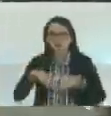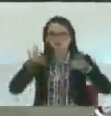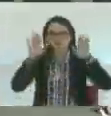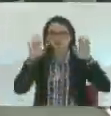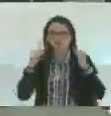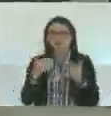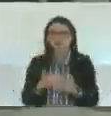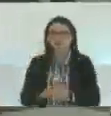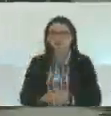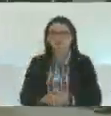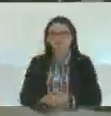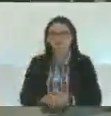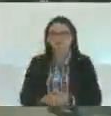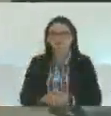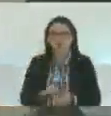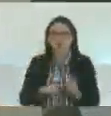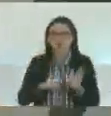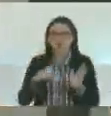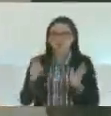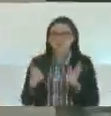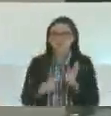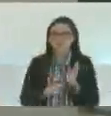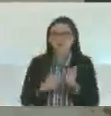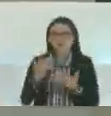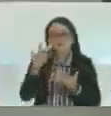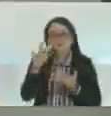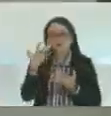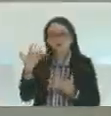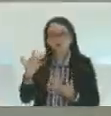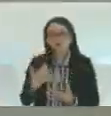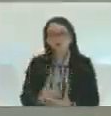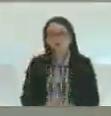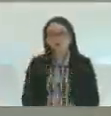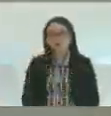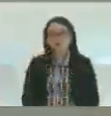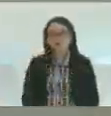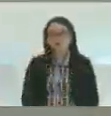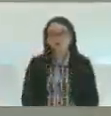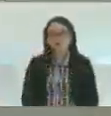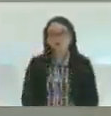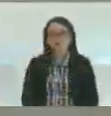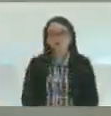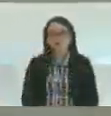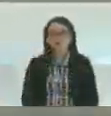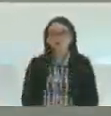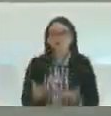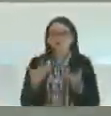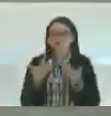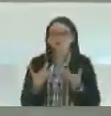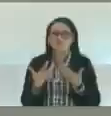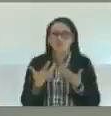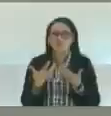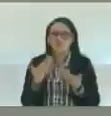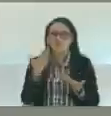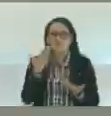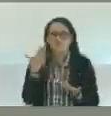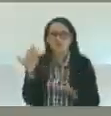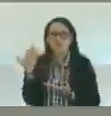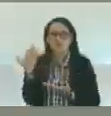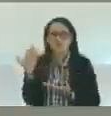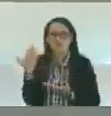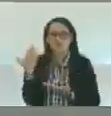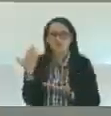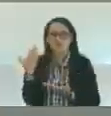Vamos a captarla completa para que se pueda ver cómo está desbordado el Orinoco con el